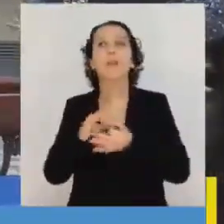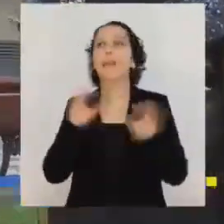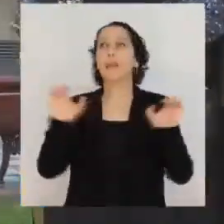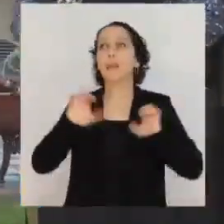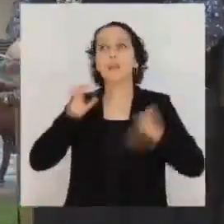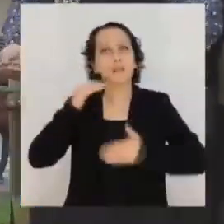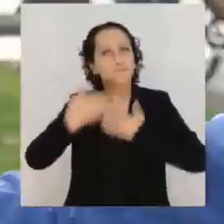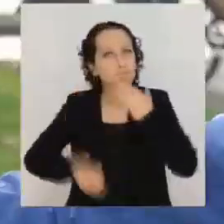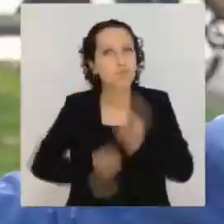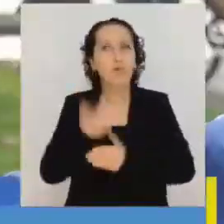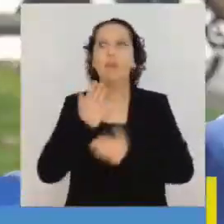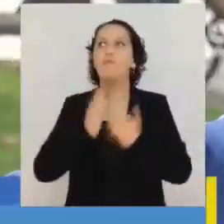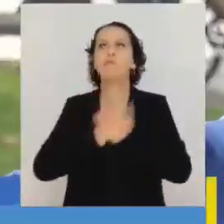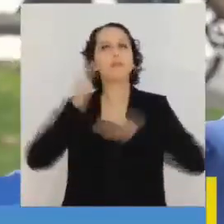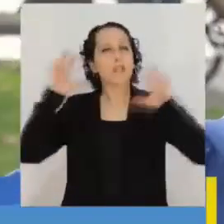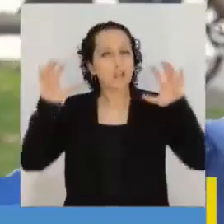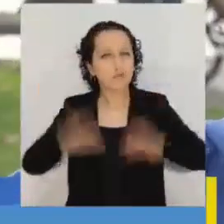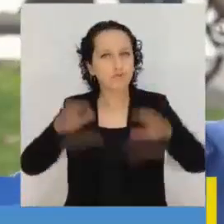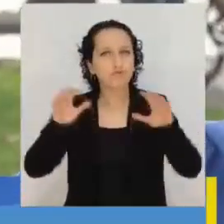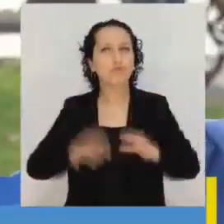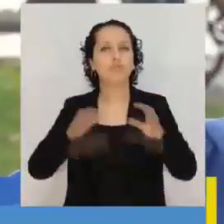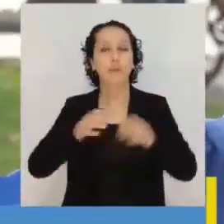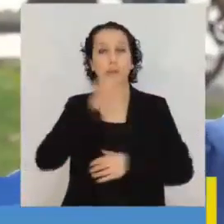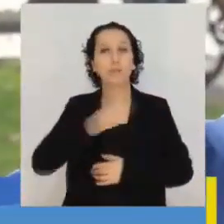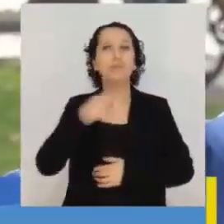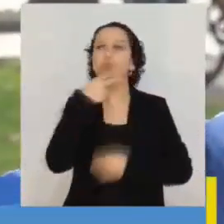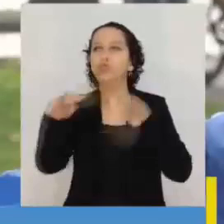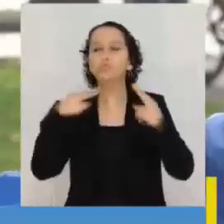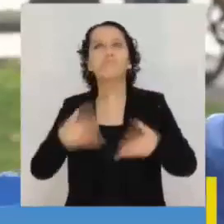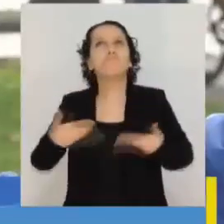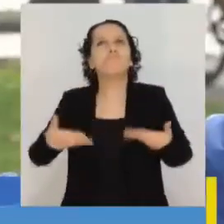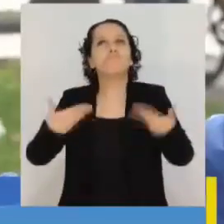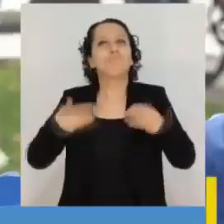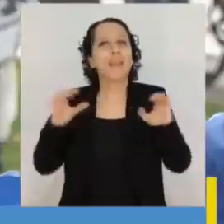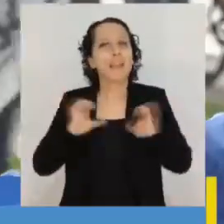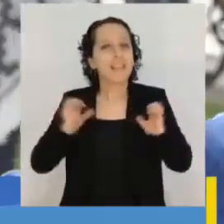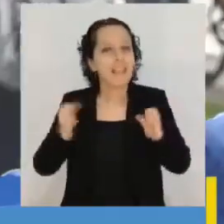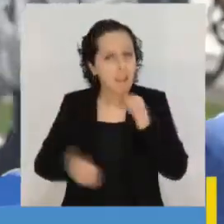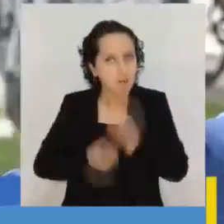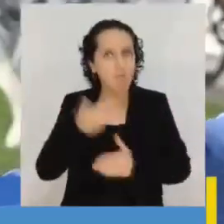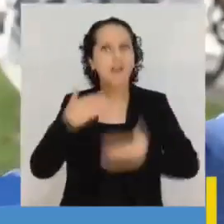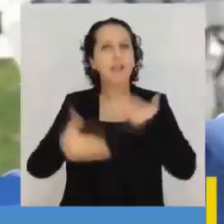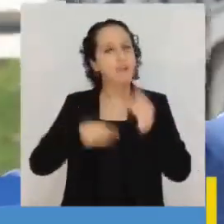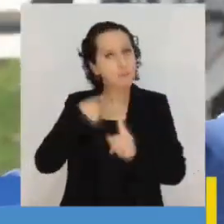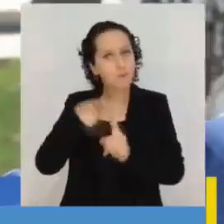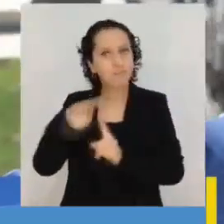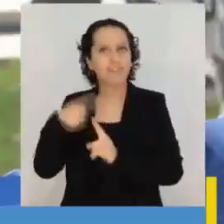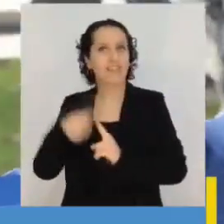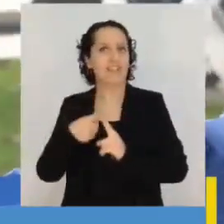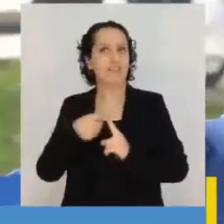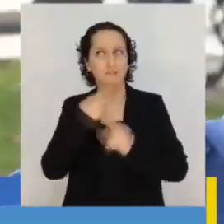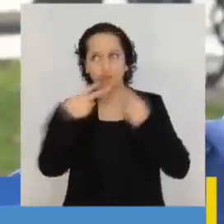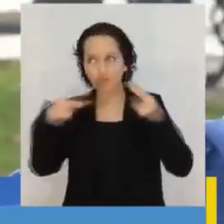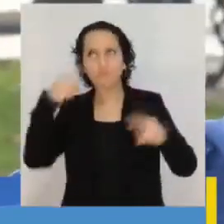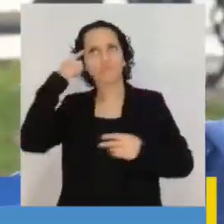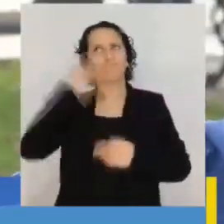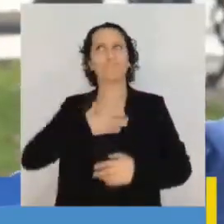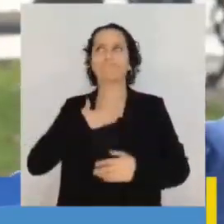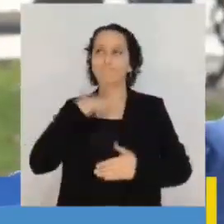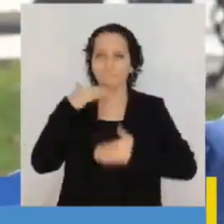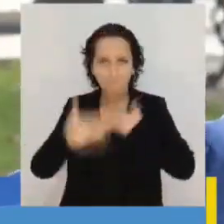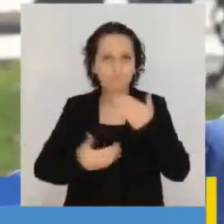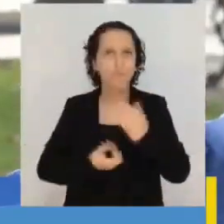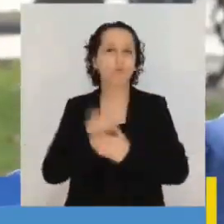lluvias, para que la gente también renueve la energía positivas. Es